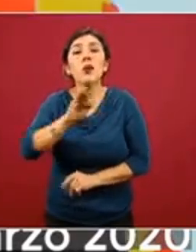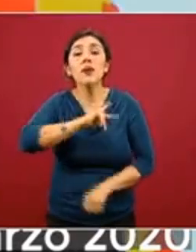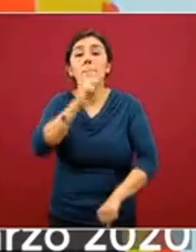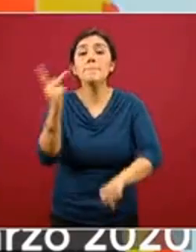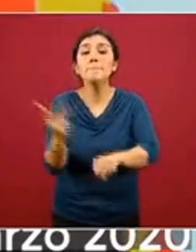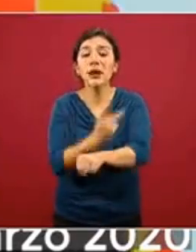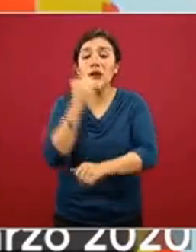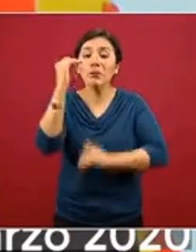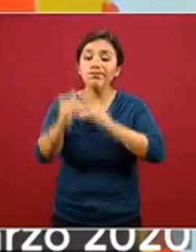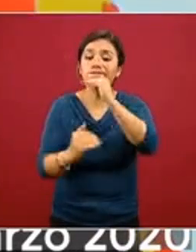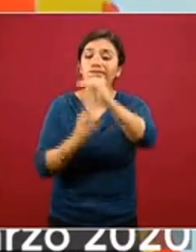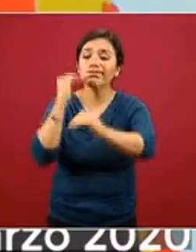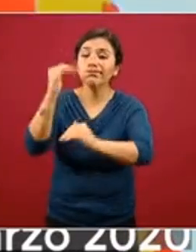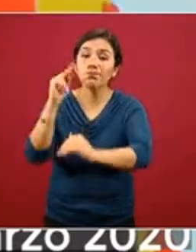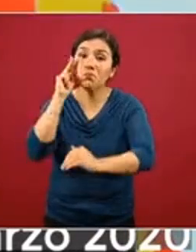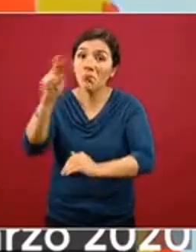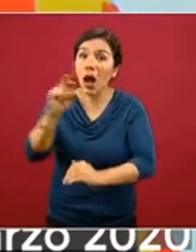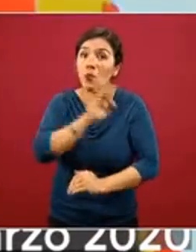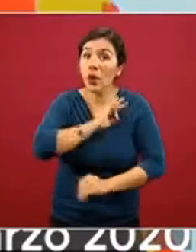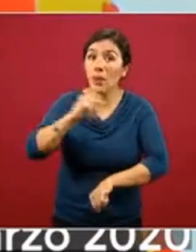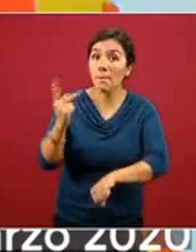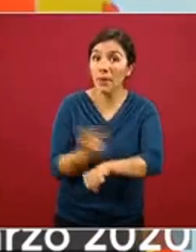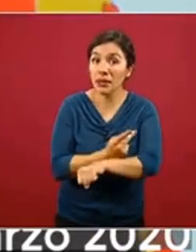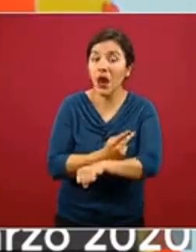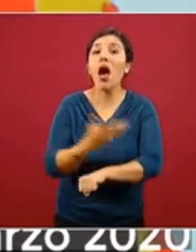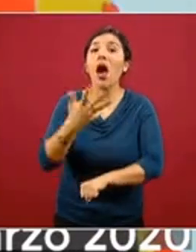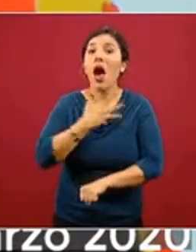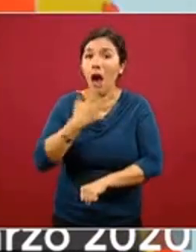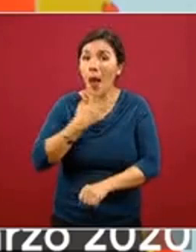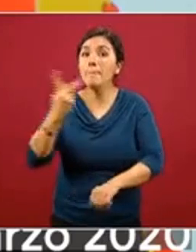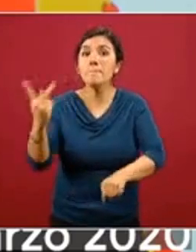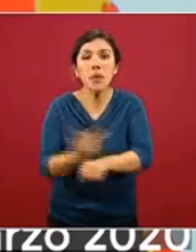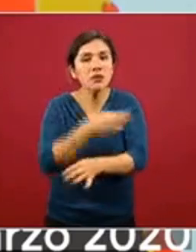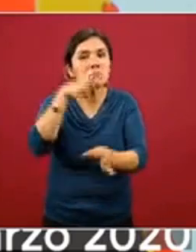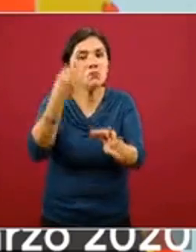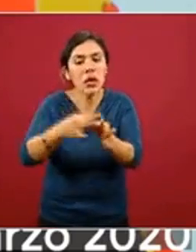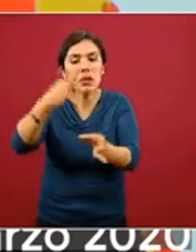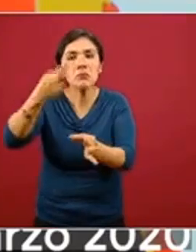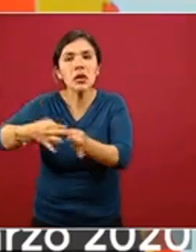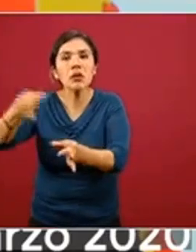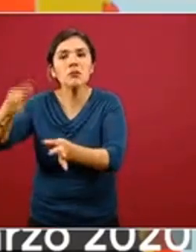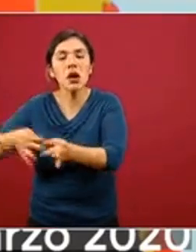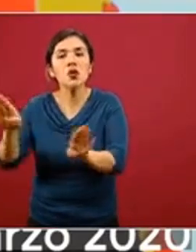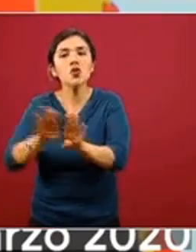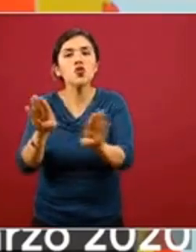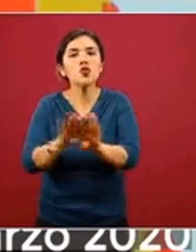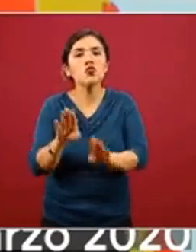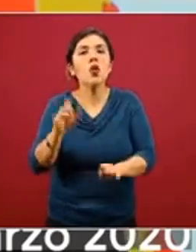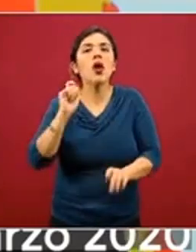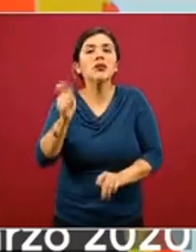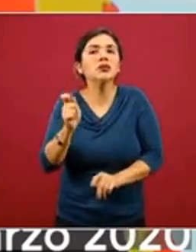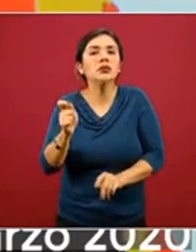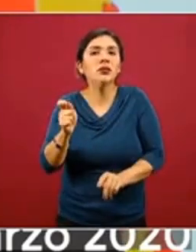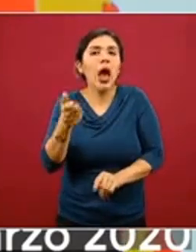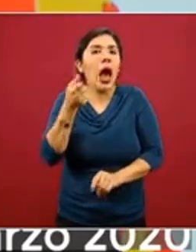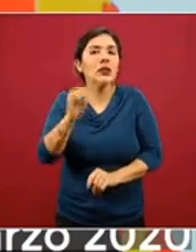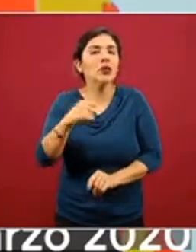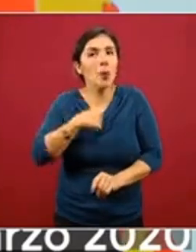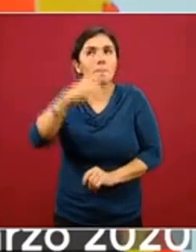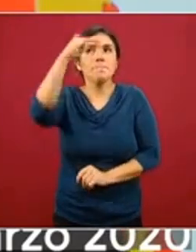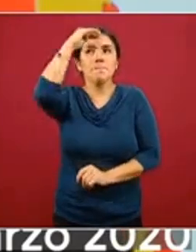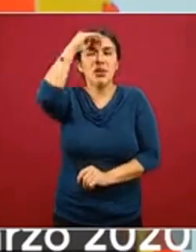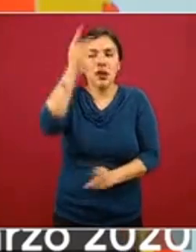que se contempla que va a ocurrir están ocurriendo en los momentos en que lo